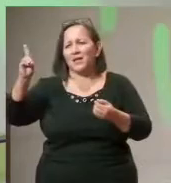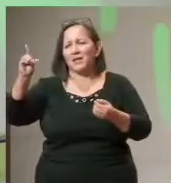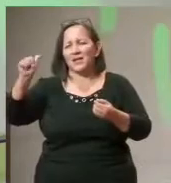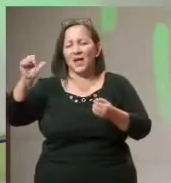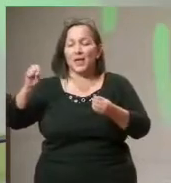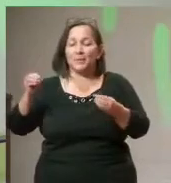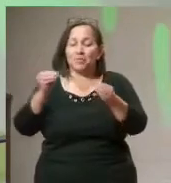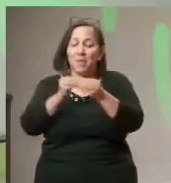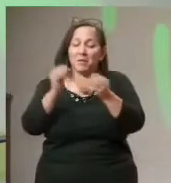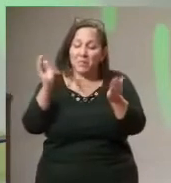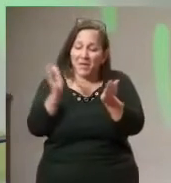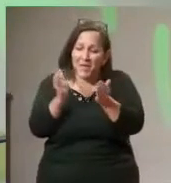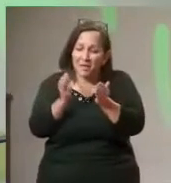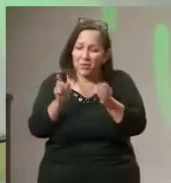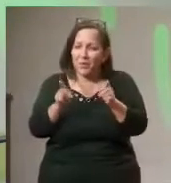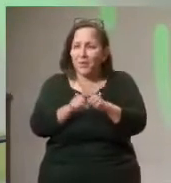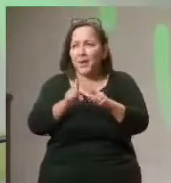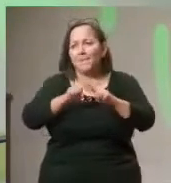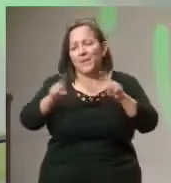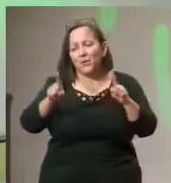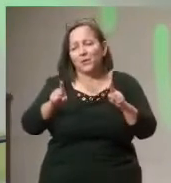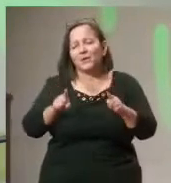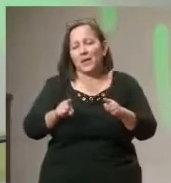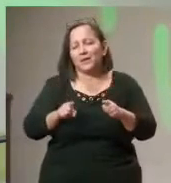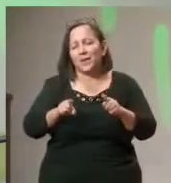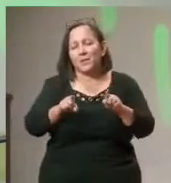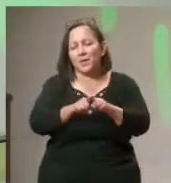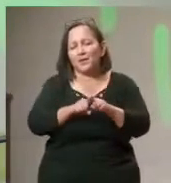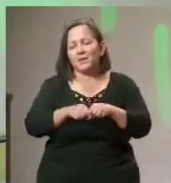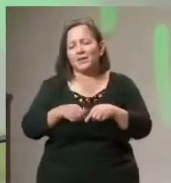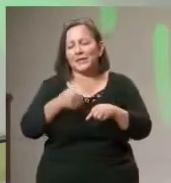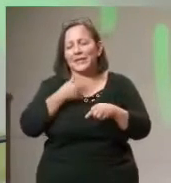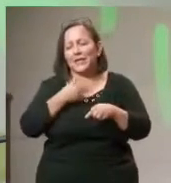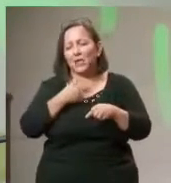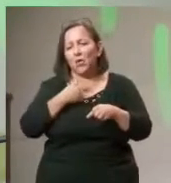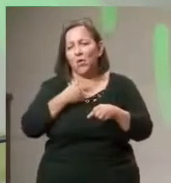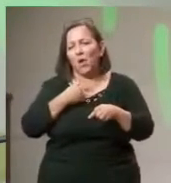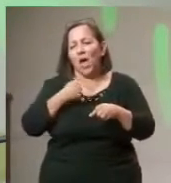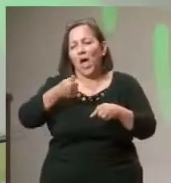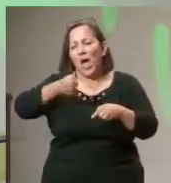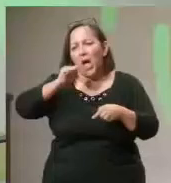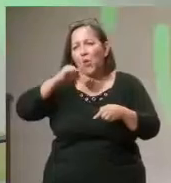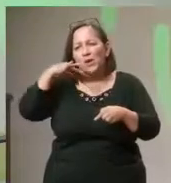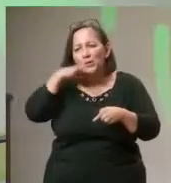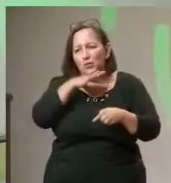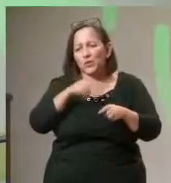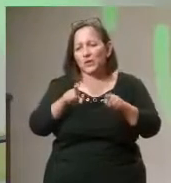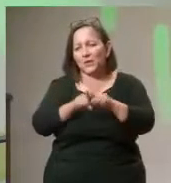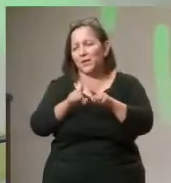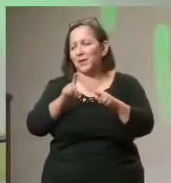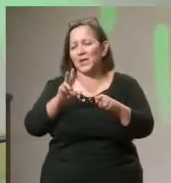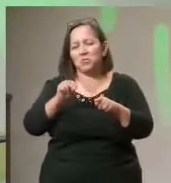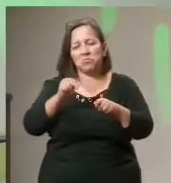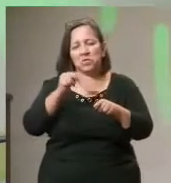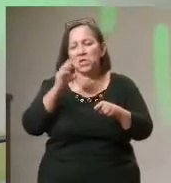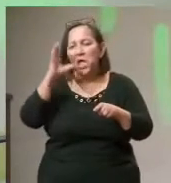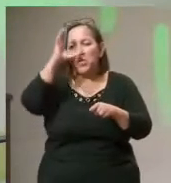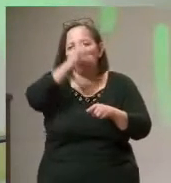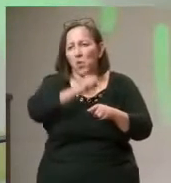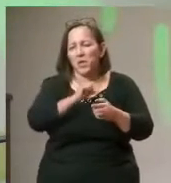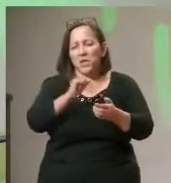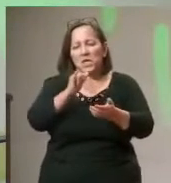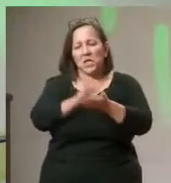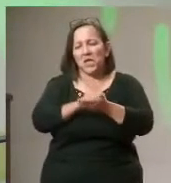más pequeñitos, pero que también están generando aguas residuales y que ni siquiera se está considerando ese